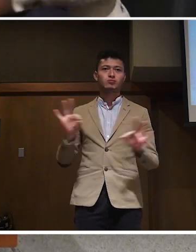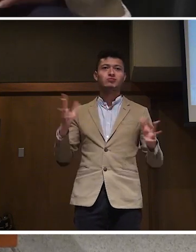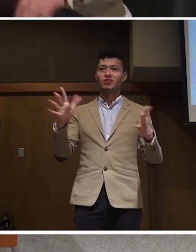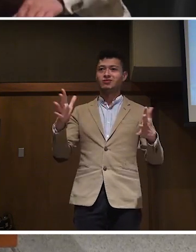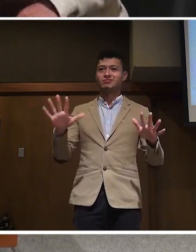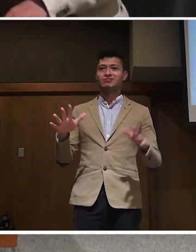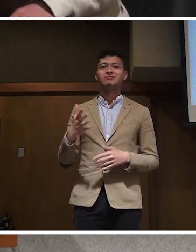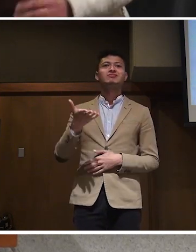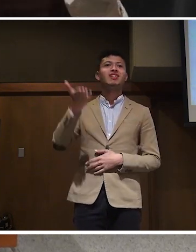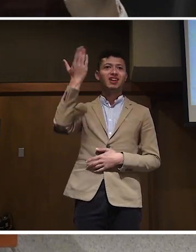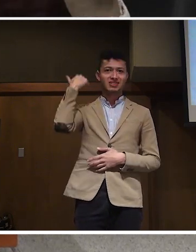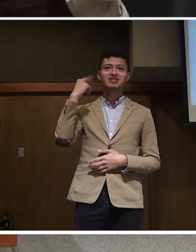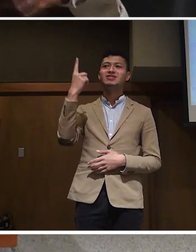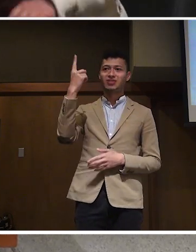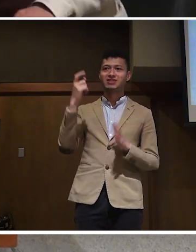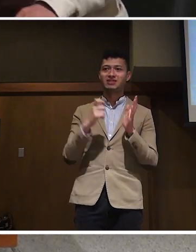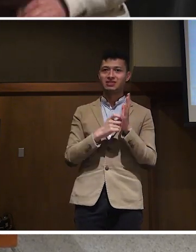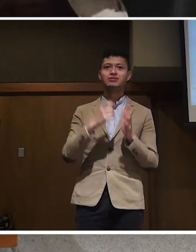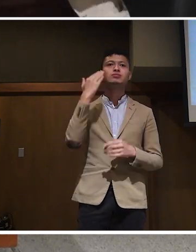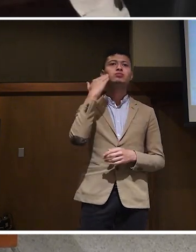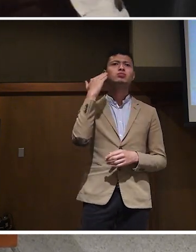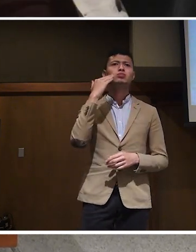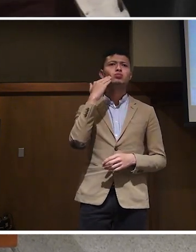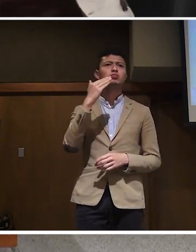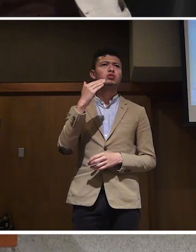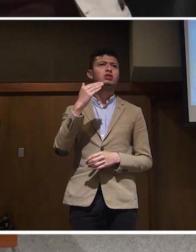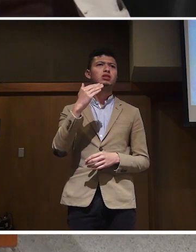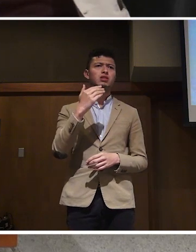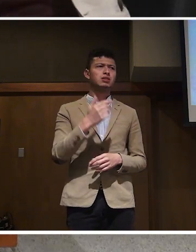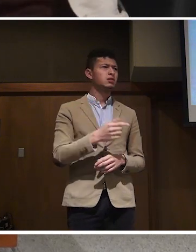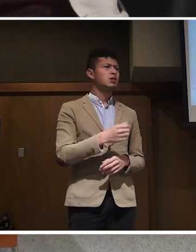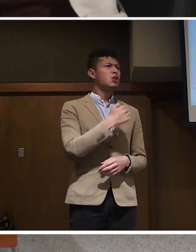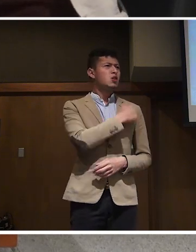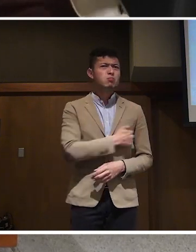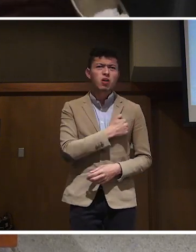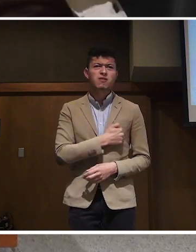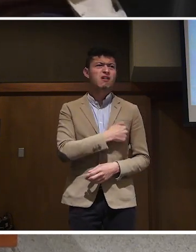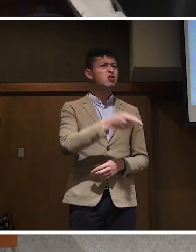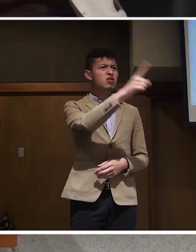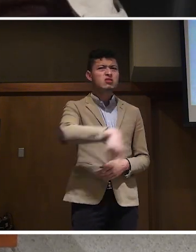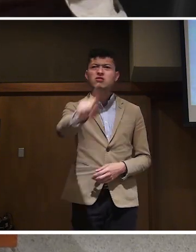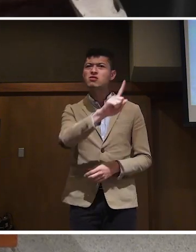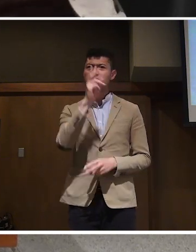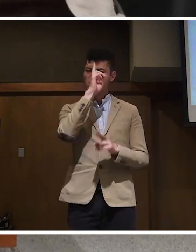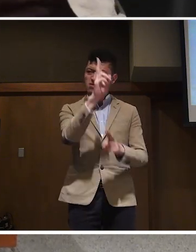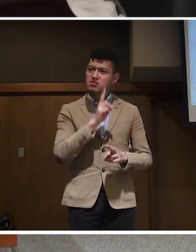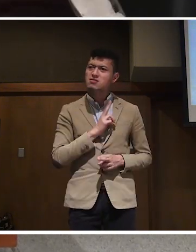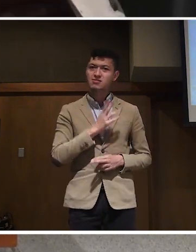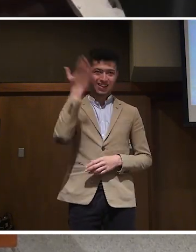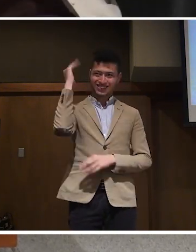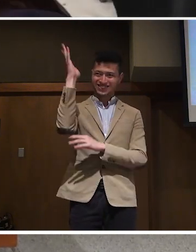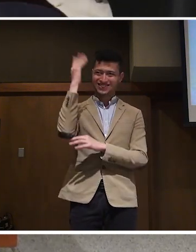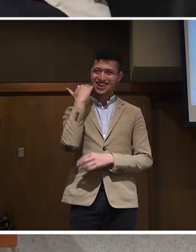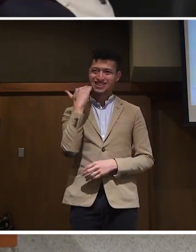como una maestra de ceremonias que muy brava le estaba diciendo al público, es que si suena un celular es una falta de